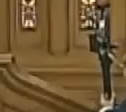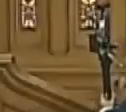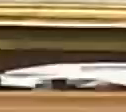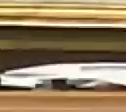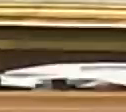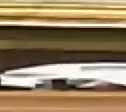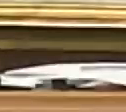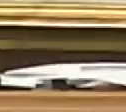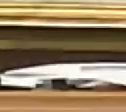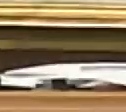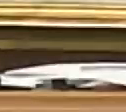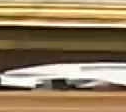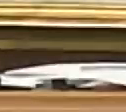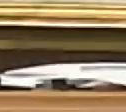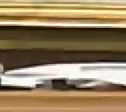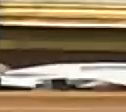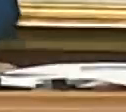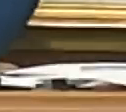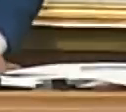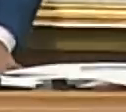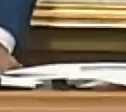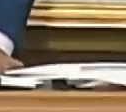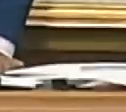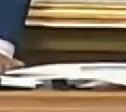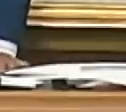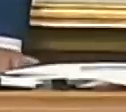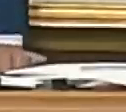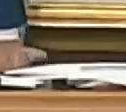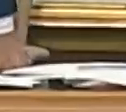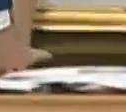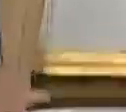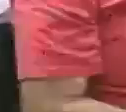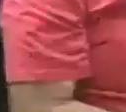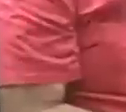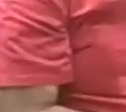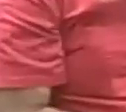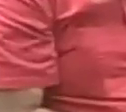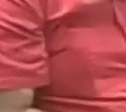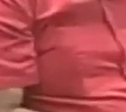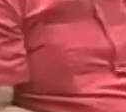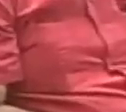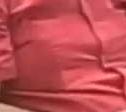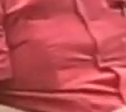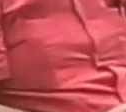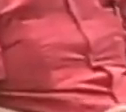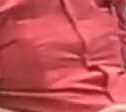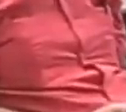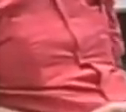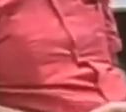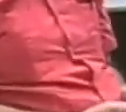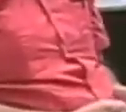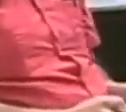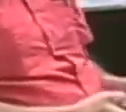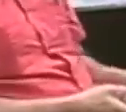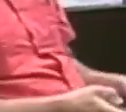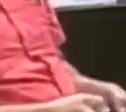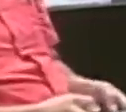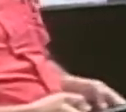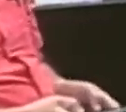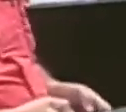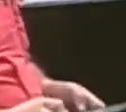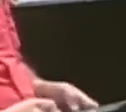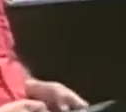Bien, era la intervención del diputado Juan Carlos Alvarado, representante del bloque parlamentario de oposición, donde